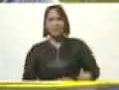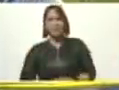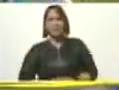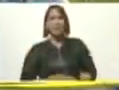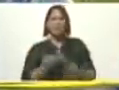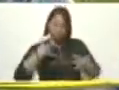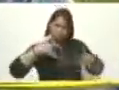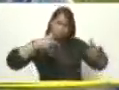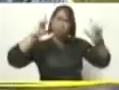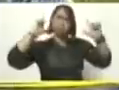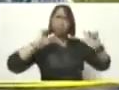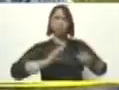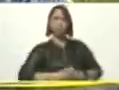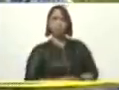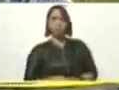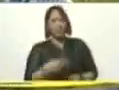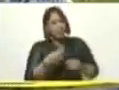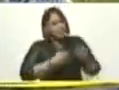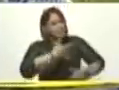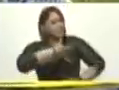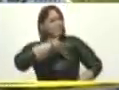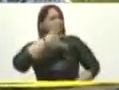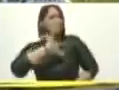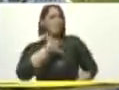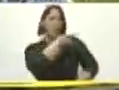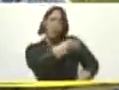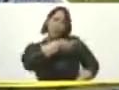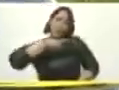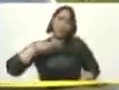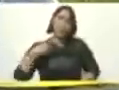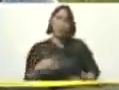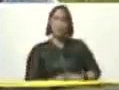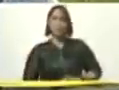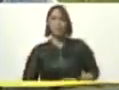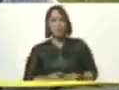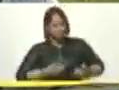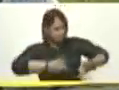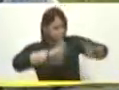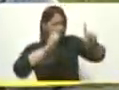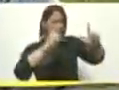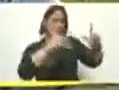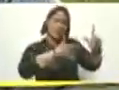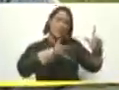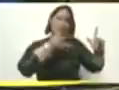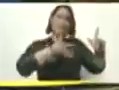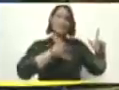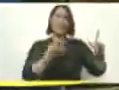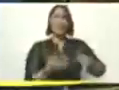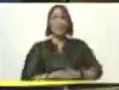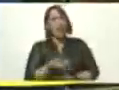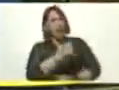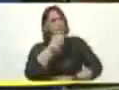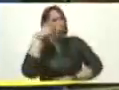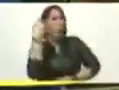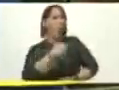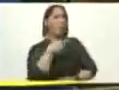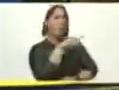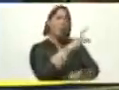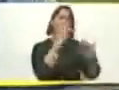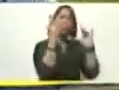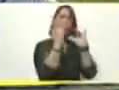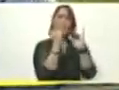Atrévete a sentirte deseada Atrévete a sentir que hay un hombre en tu